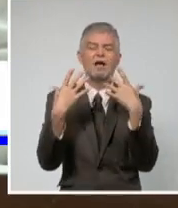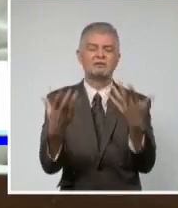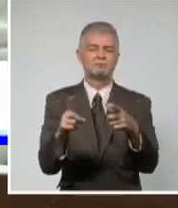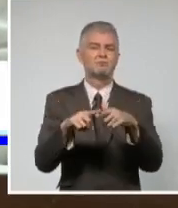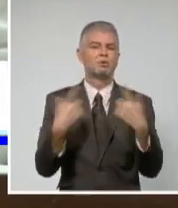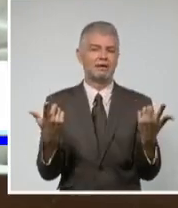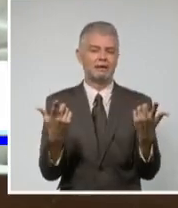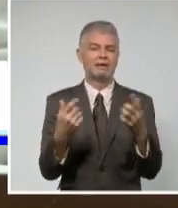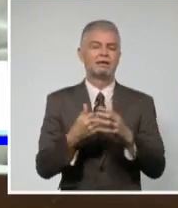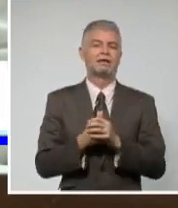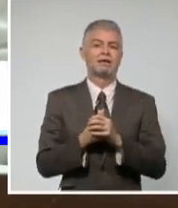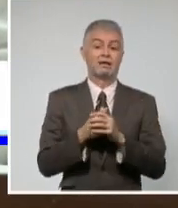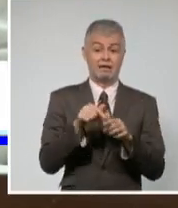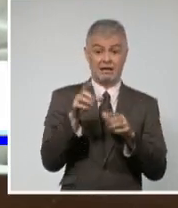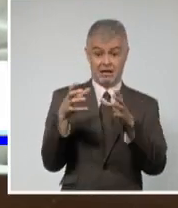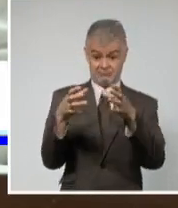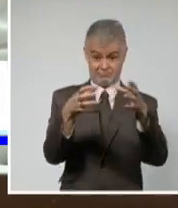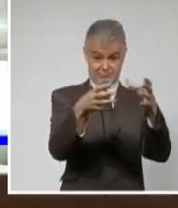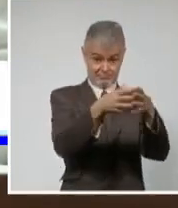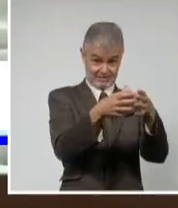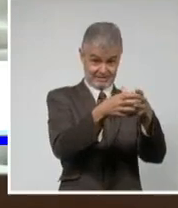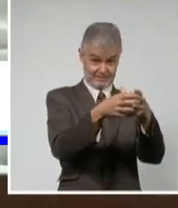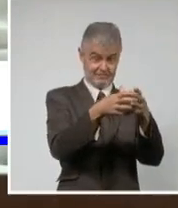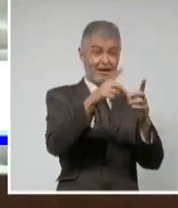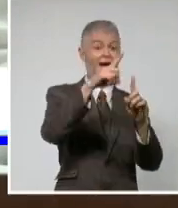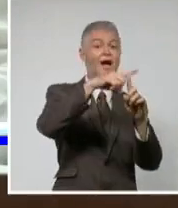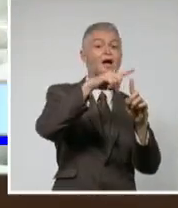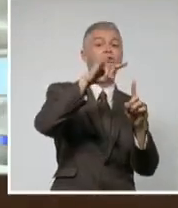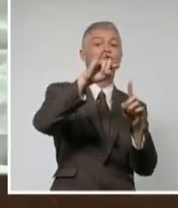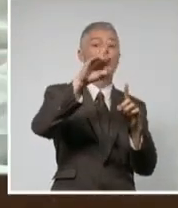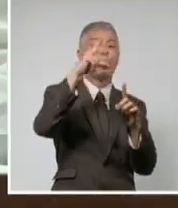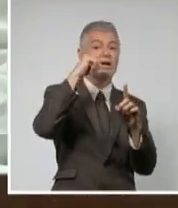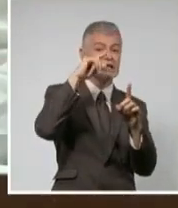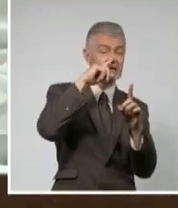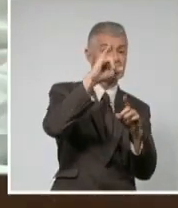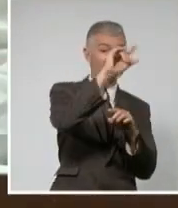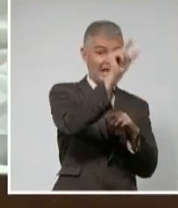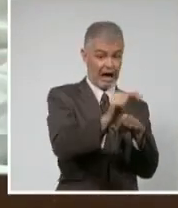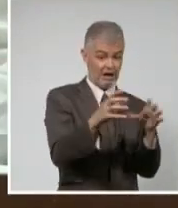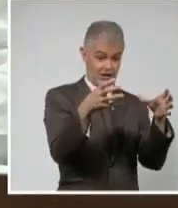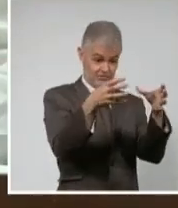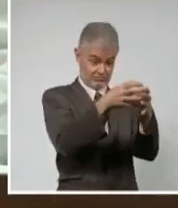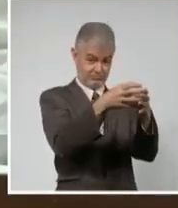singularidades. La brigada de Turín es todo, digamos, un suceso